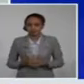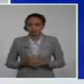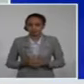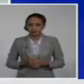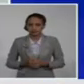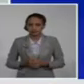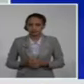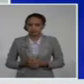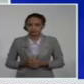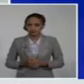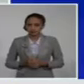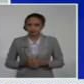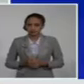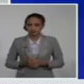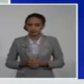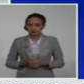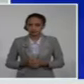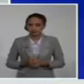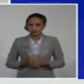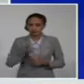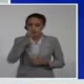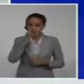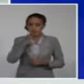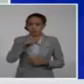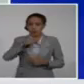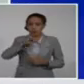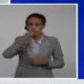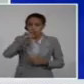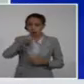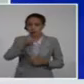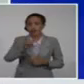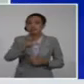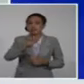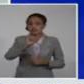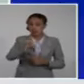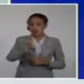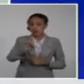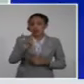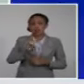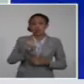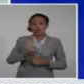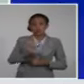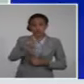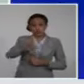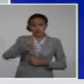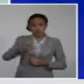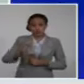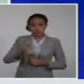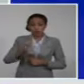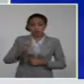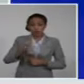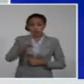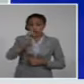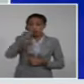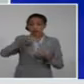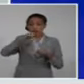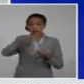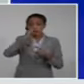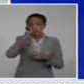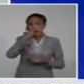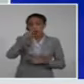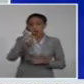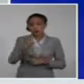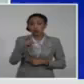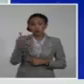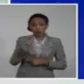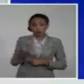enfermedad. Bejucal con 6, Güines con 5, San Nicolás de Bari, Batabanó con 4 cada uno, Santa Cruz del